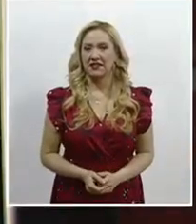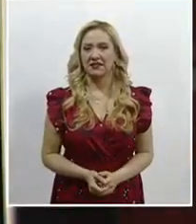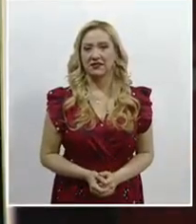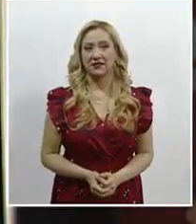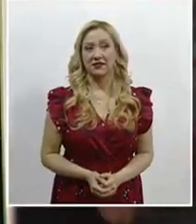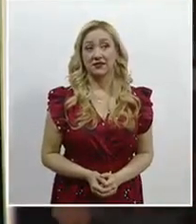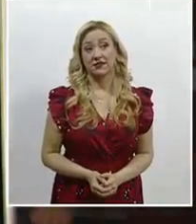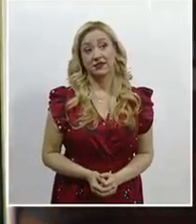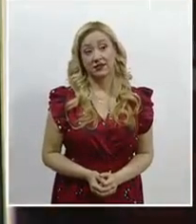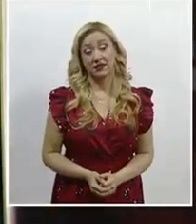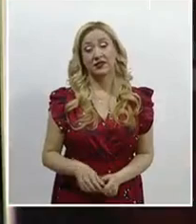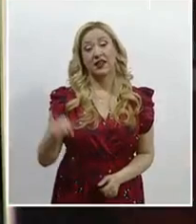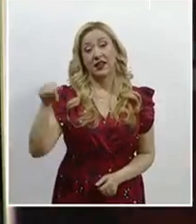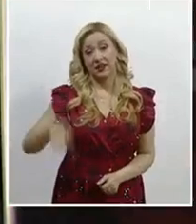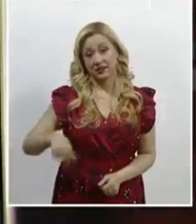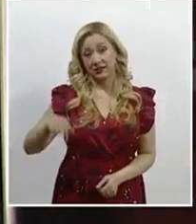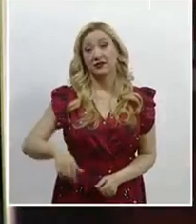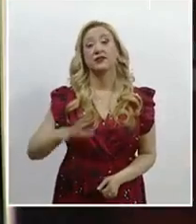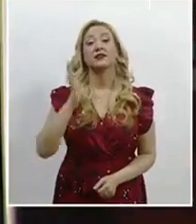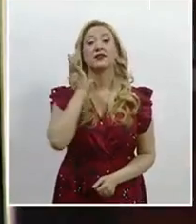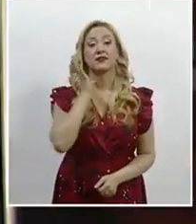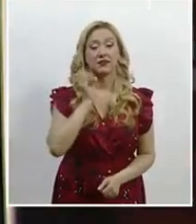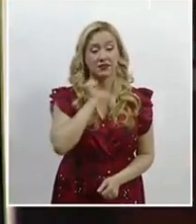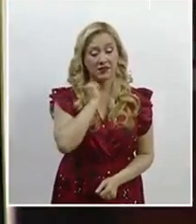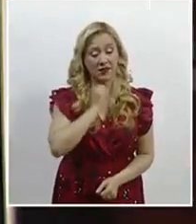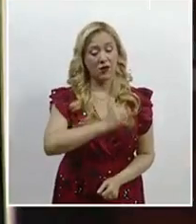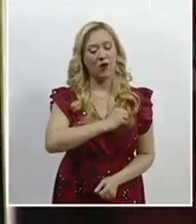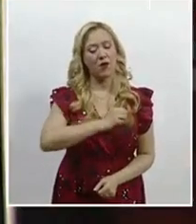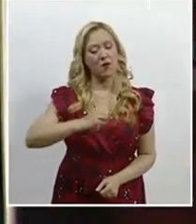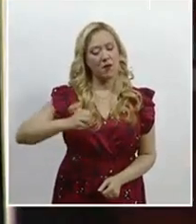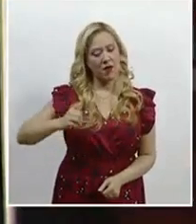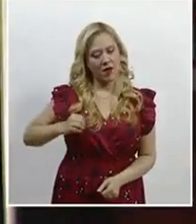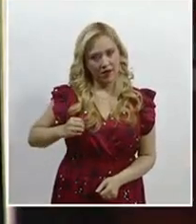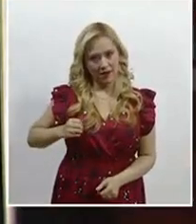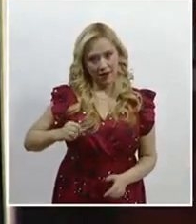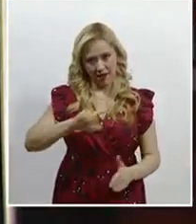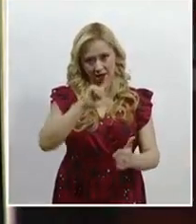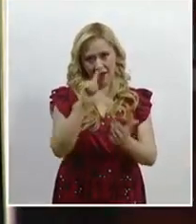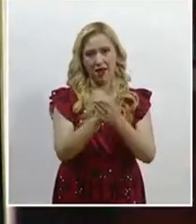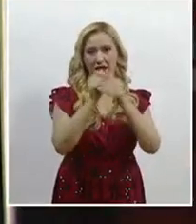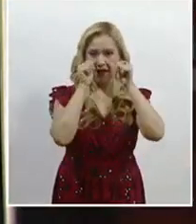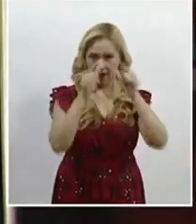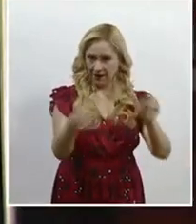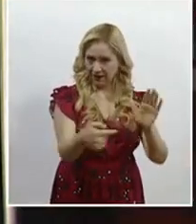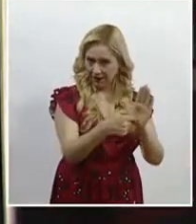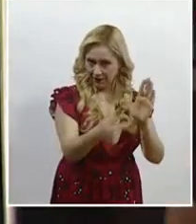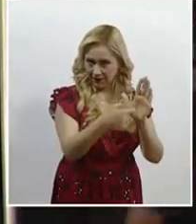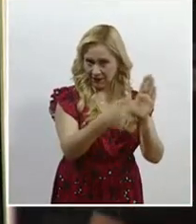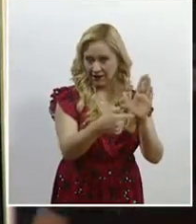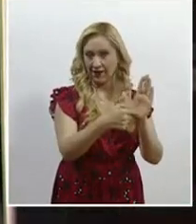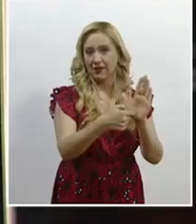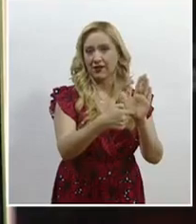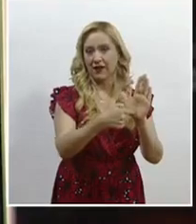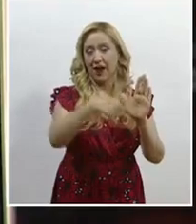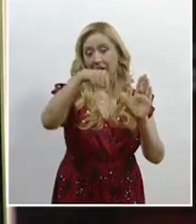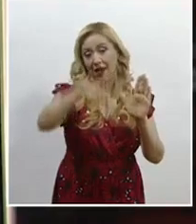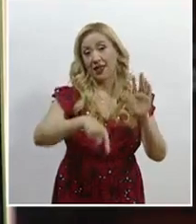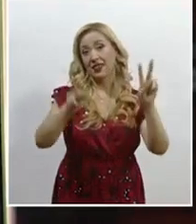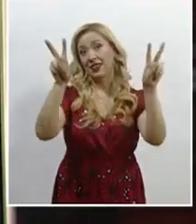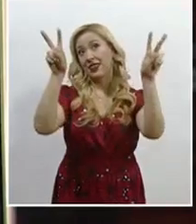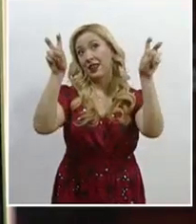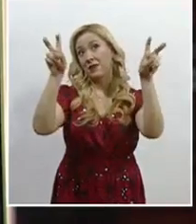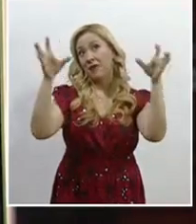Está el Congreso obligado a legislar en esa materia. Hoy aquí en el Senado hay un tema de